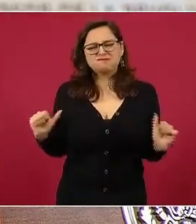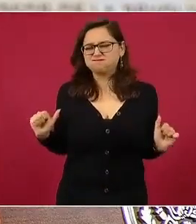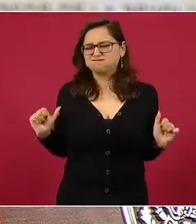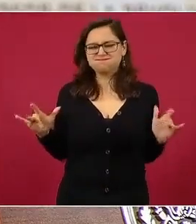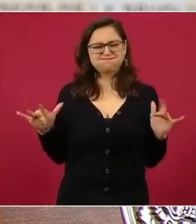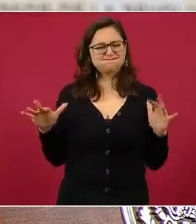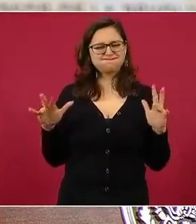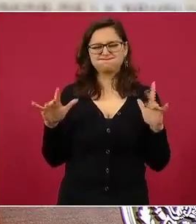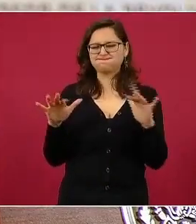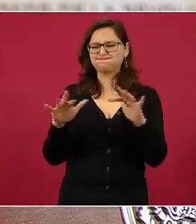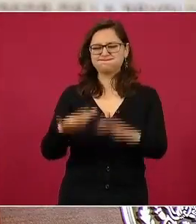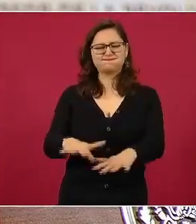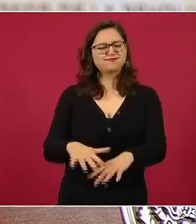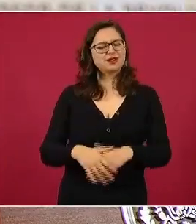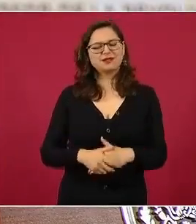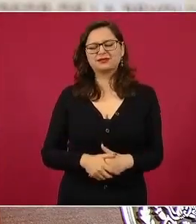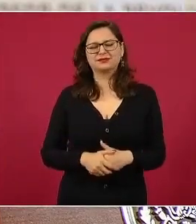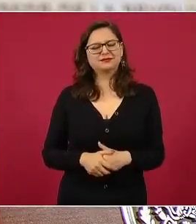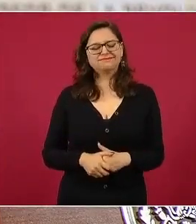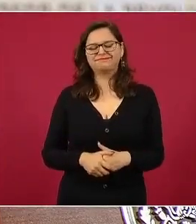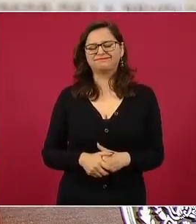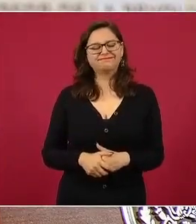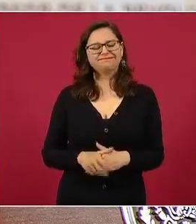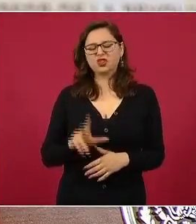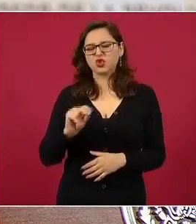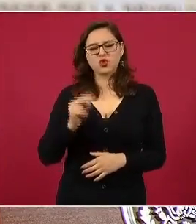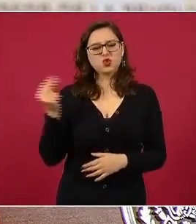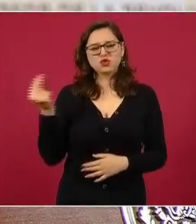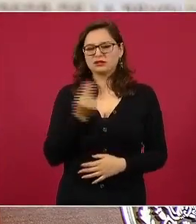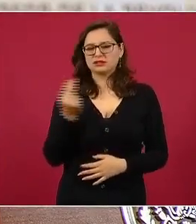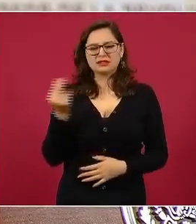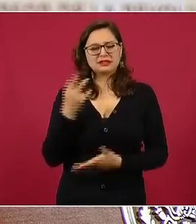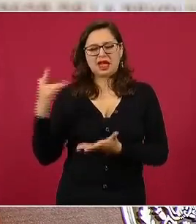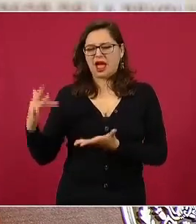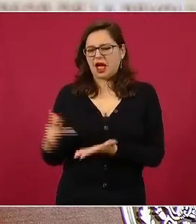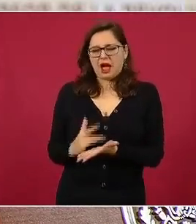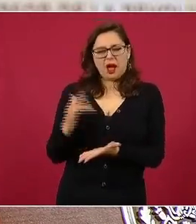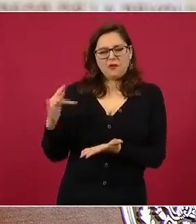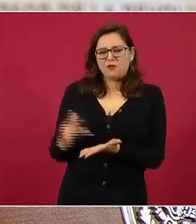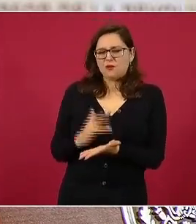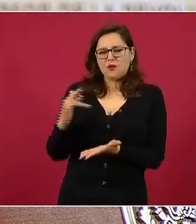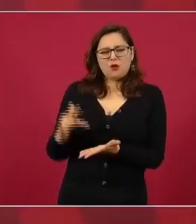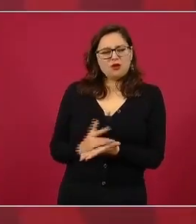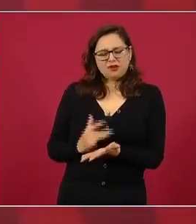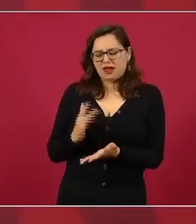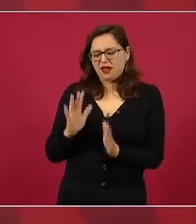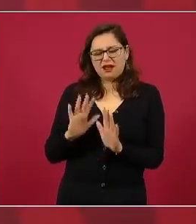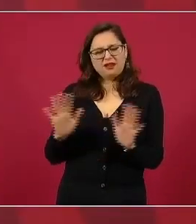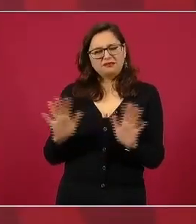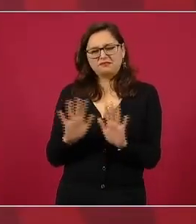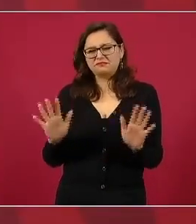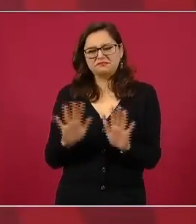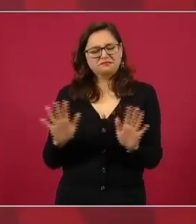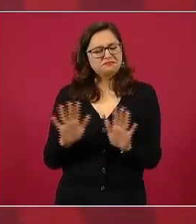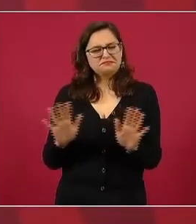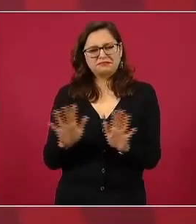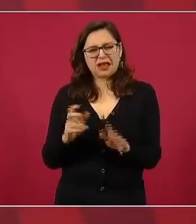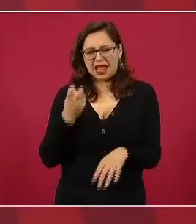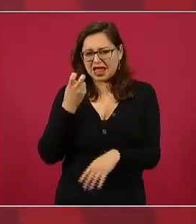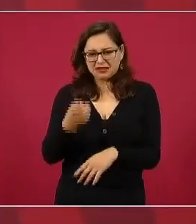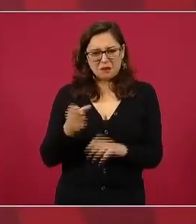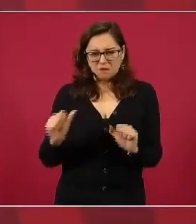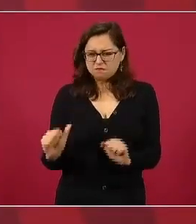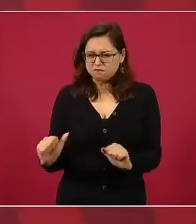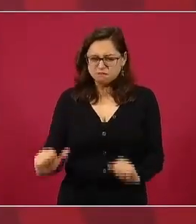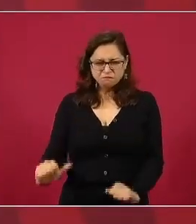haya ningún acto de apoyo. Qué mejor como ciudadanos